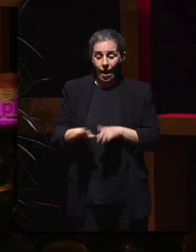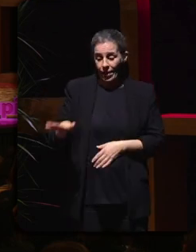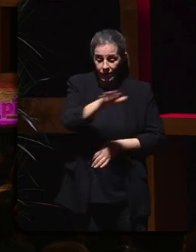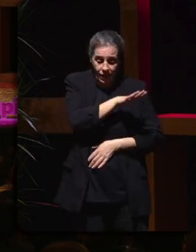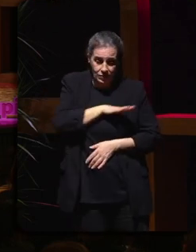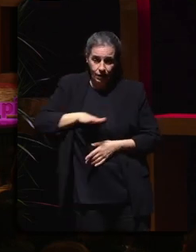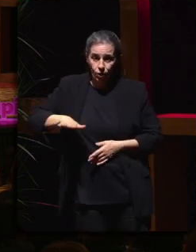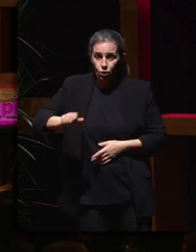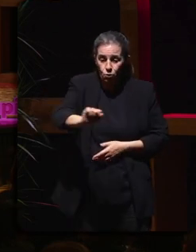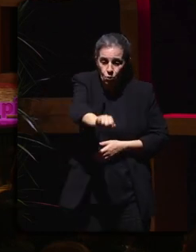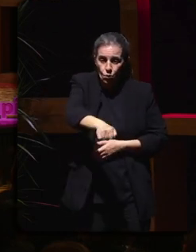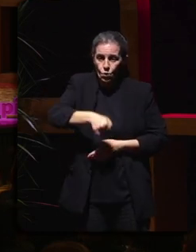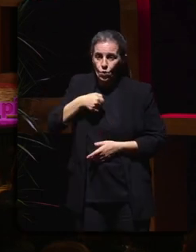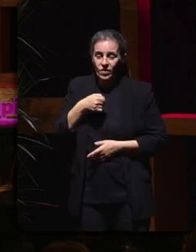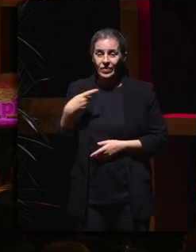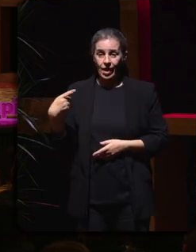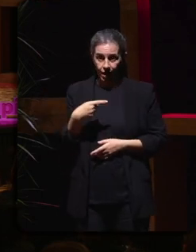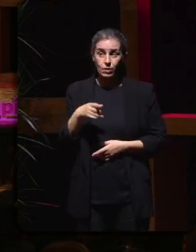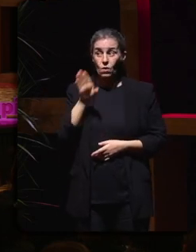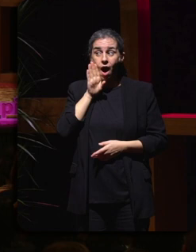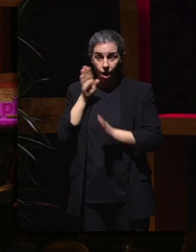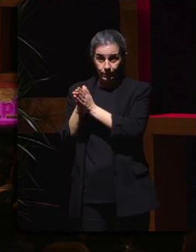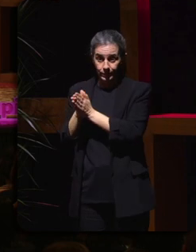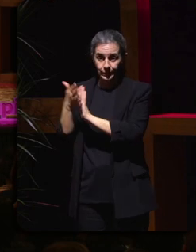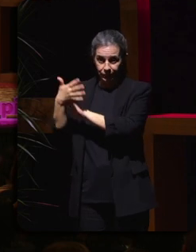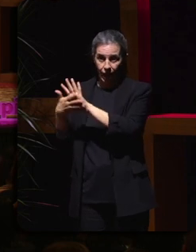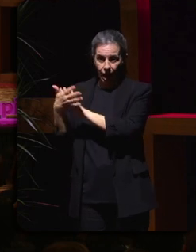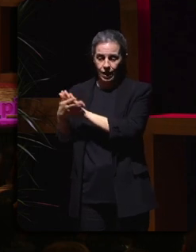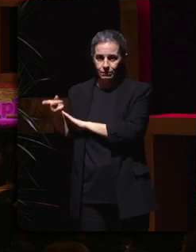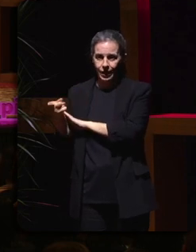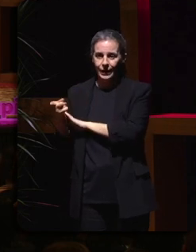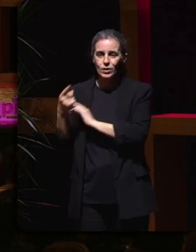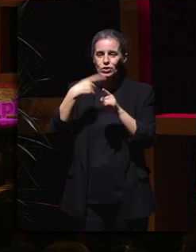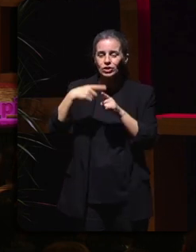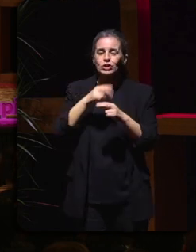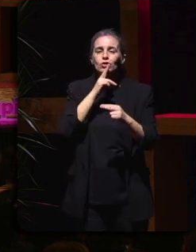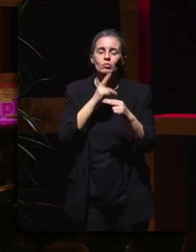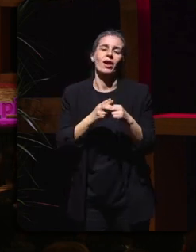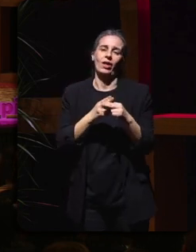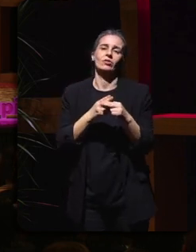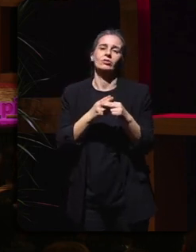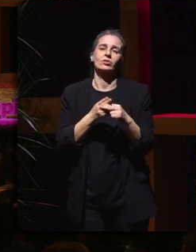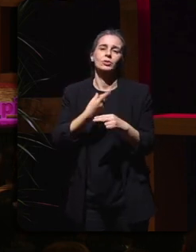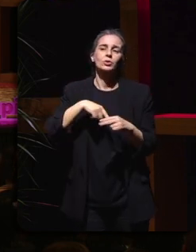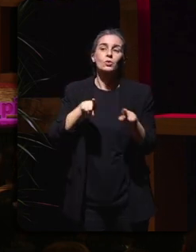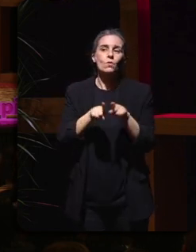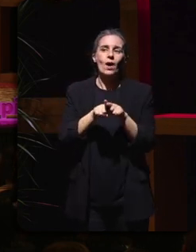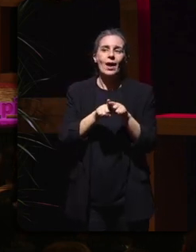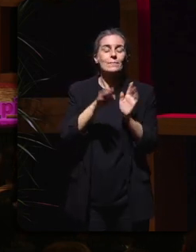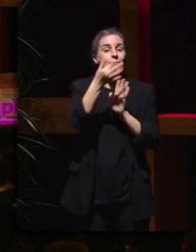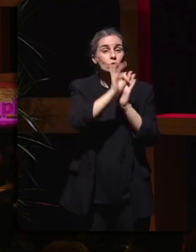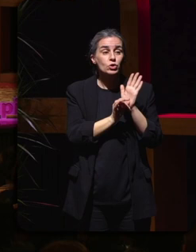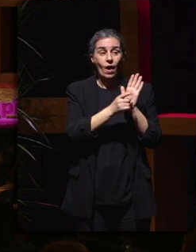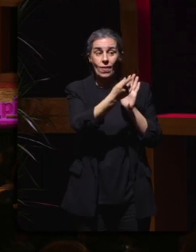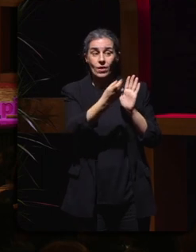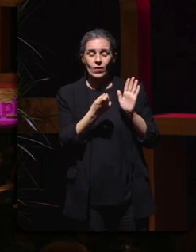de ese espacio negativo del que tú hablabas de lo nombrado somos el presupuesto necesario